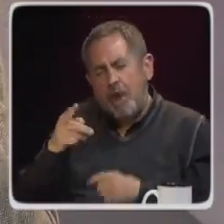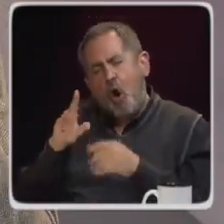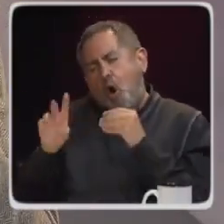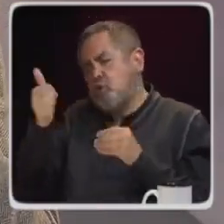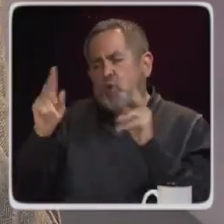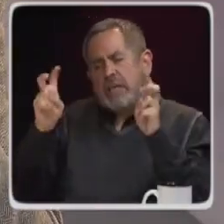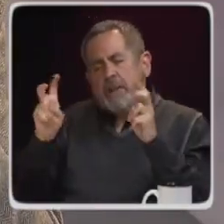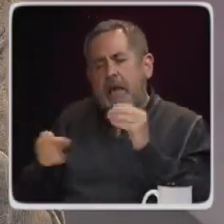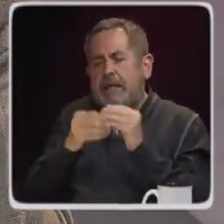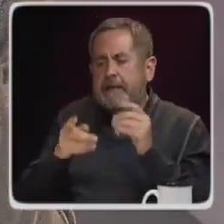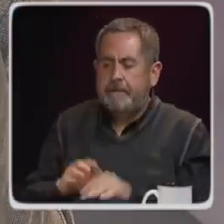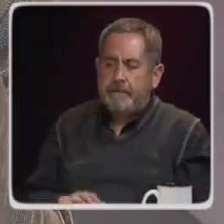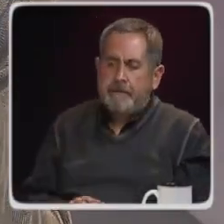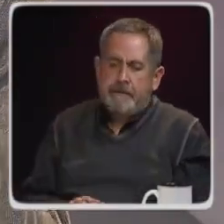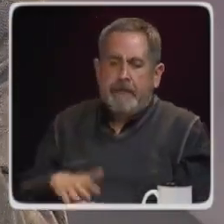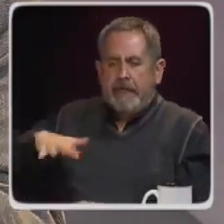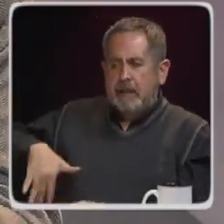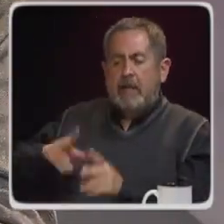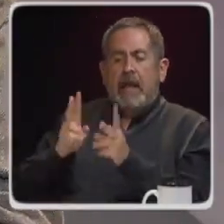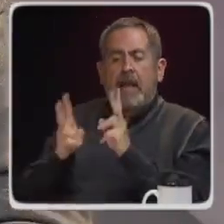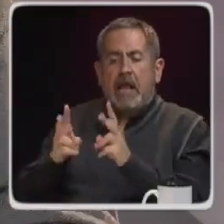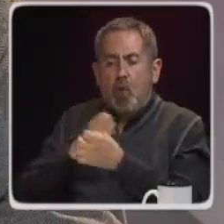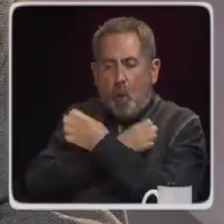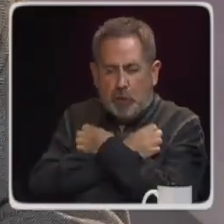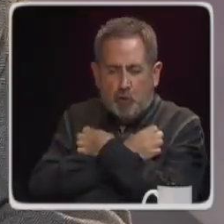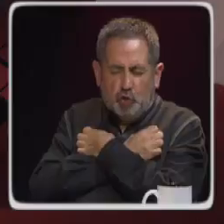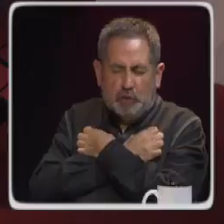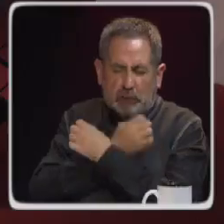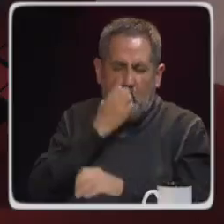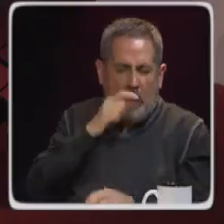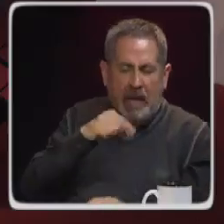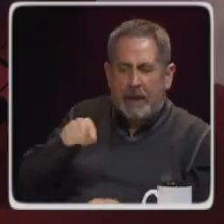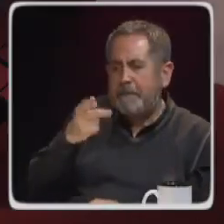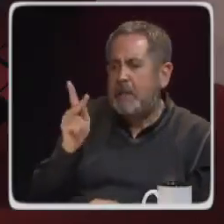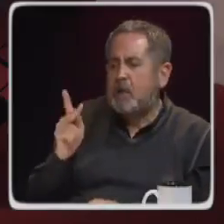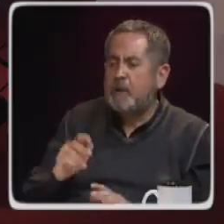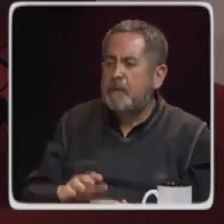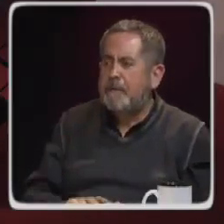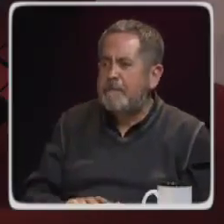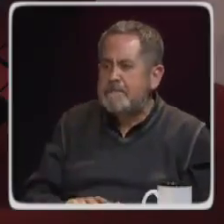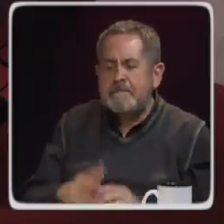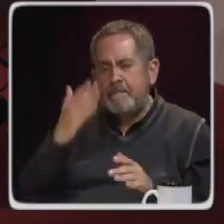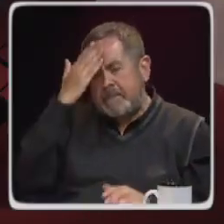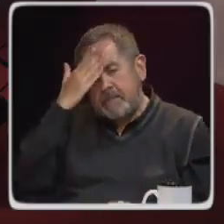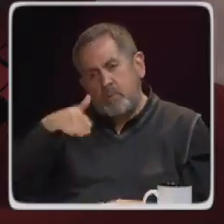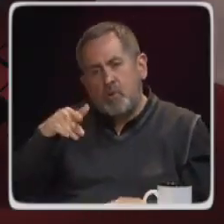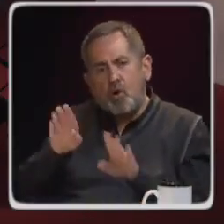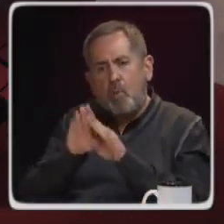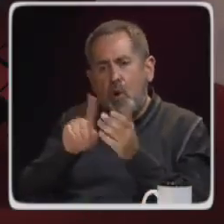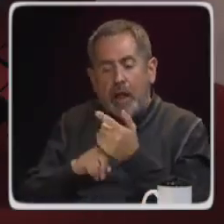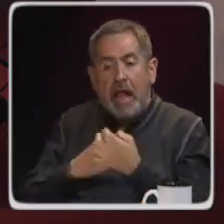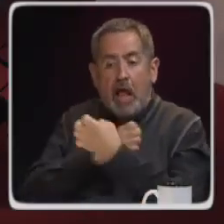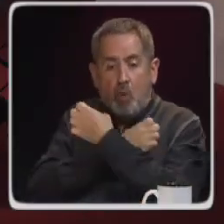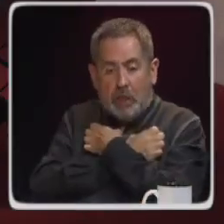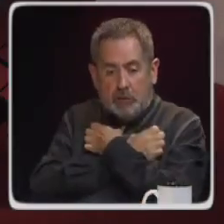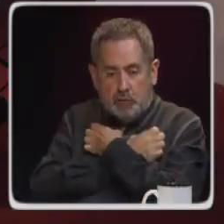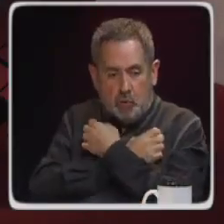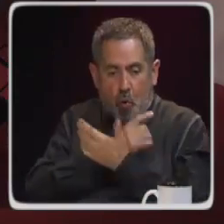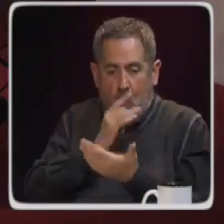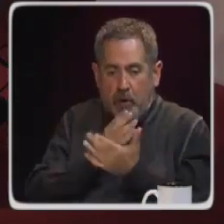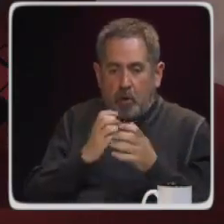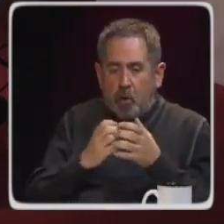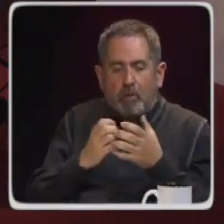Congreso? Que además luego queremos que ustedes resuelvan todos los problemas, todo ¿no? nos toca. Pero es cierto que hay cosas que sí pasan por ustedes.